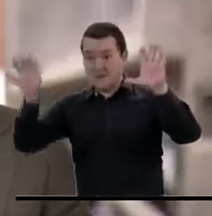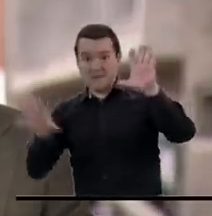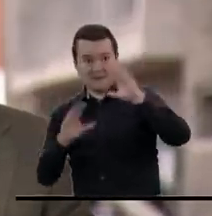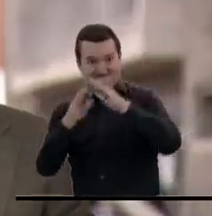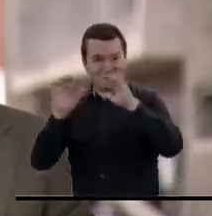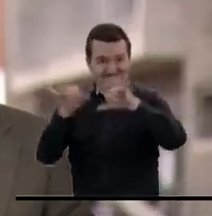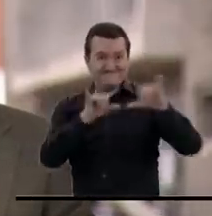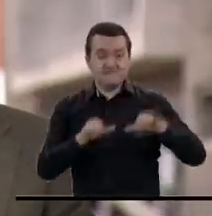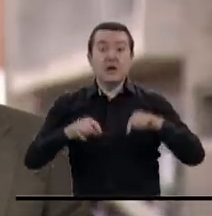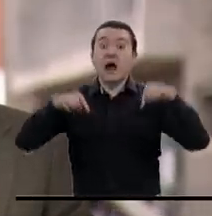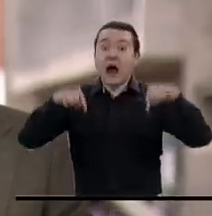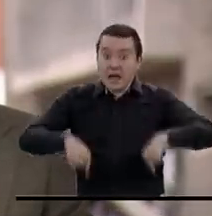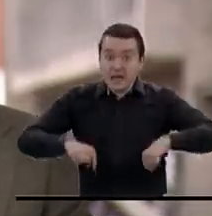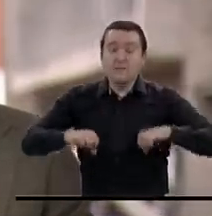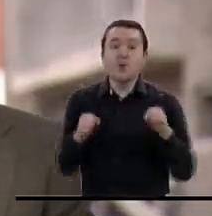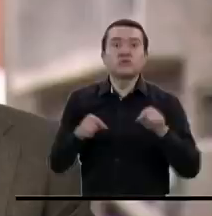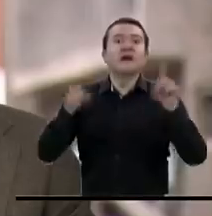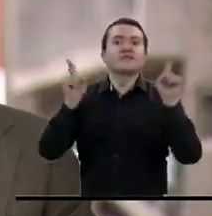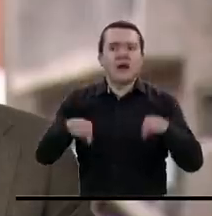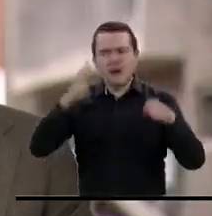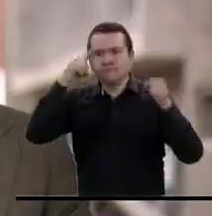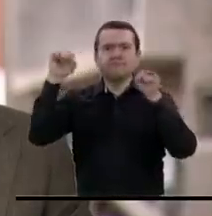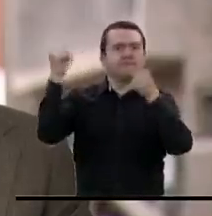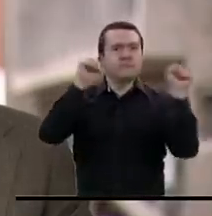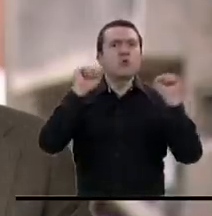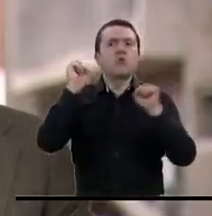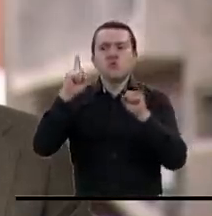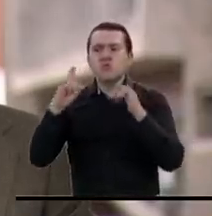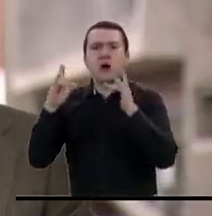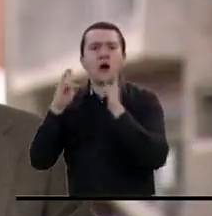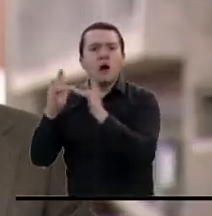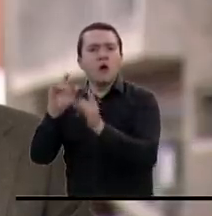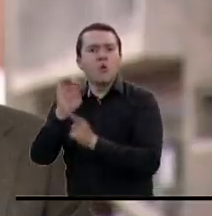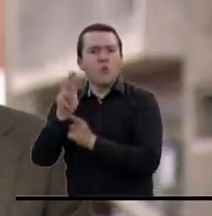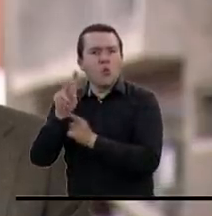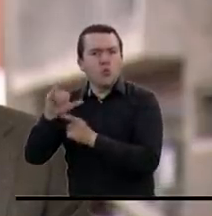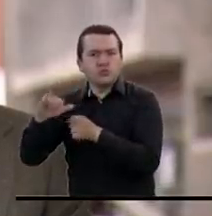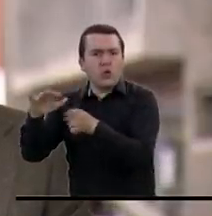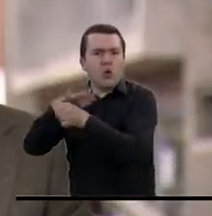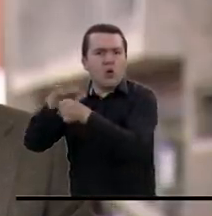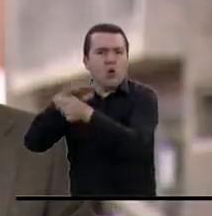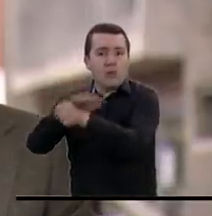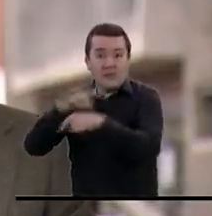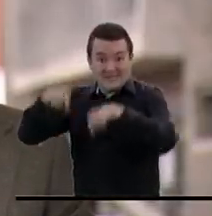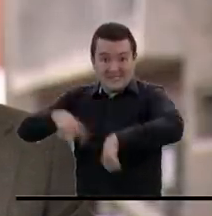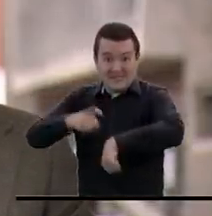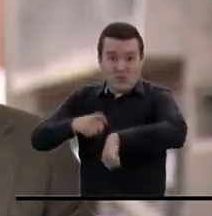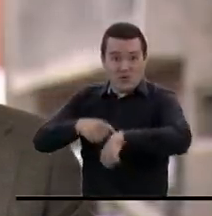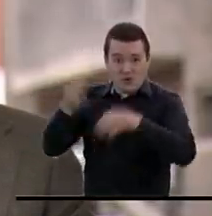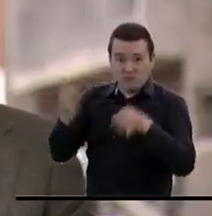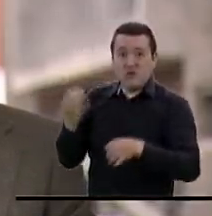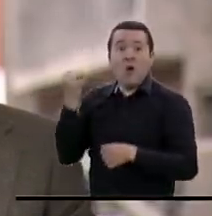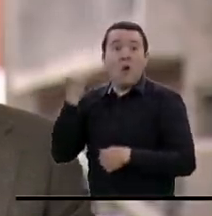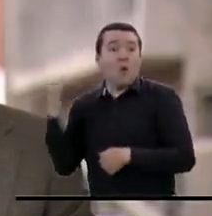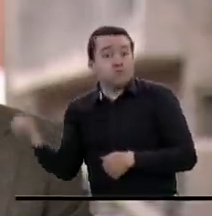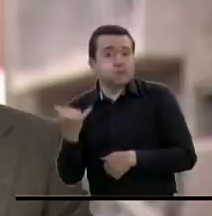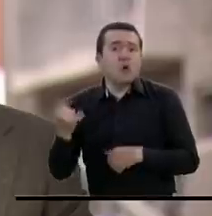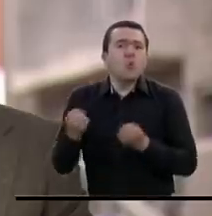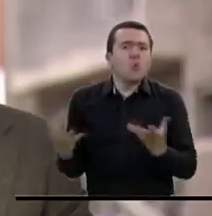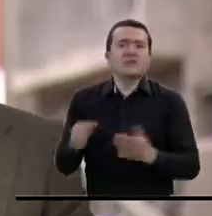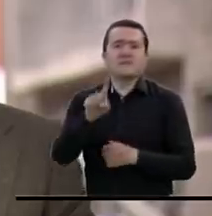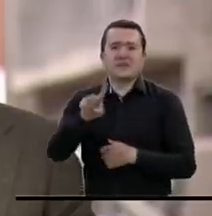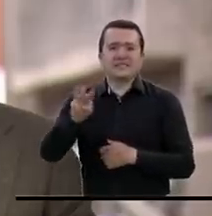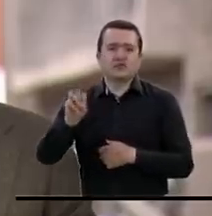ciudad, también hay mucha preocupación por los niveles de ocupación de las camas UCI. Miren cómo está en este momento. Tenemos 1.303